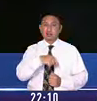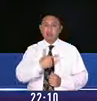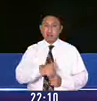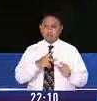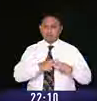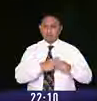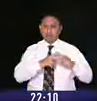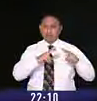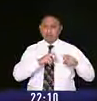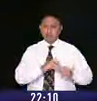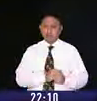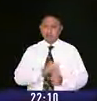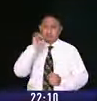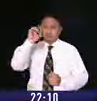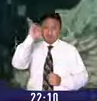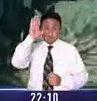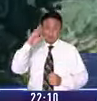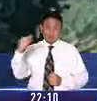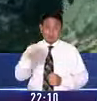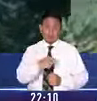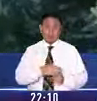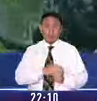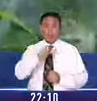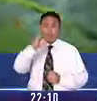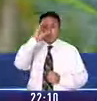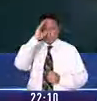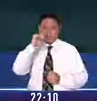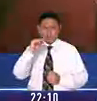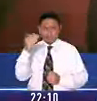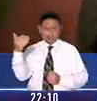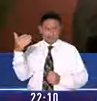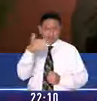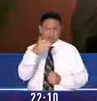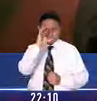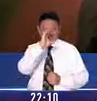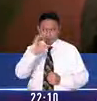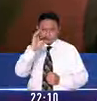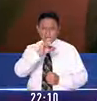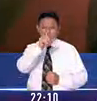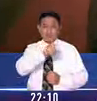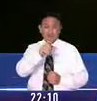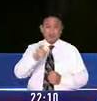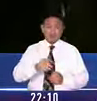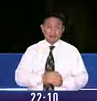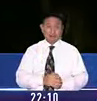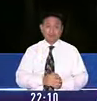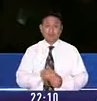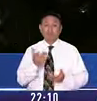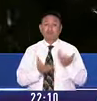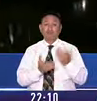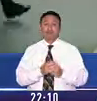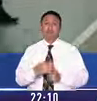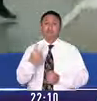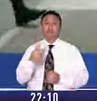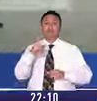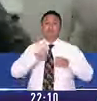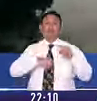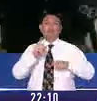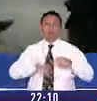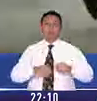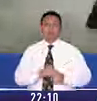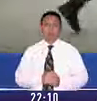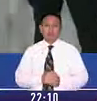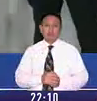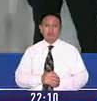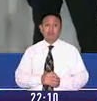investigación. Conocido el video, unidades especiales de la policía salieron en busca de los supuestos vacunadores. Al parecer eran dos amigos, el